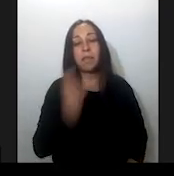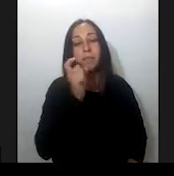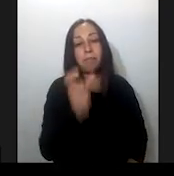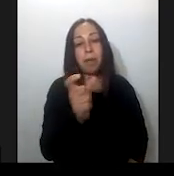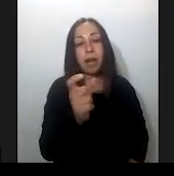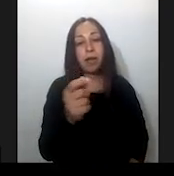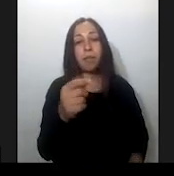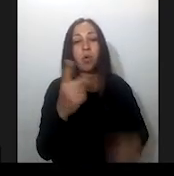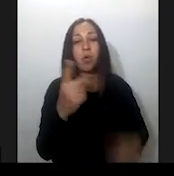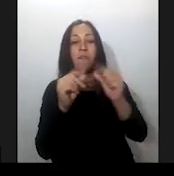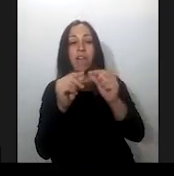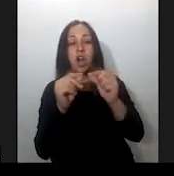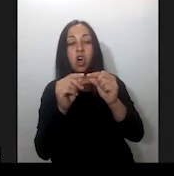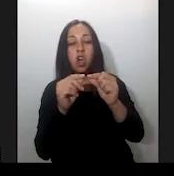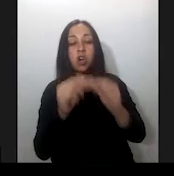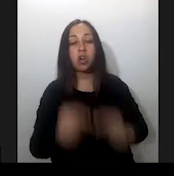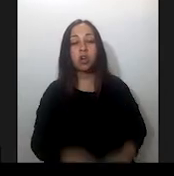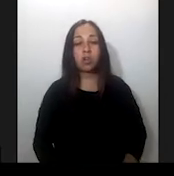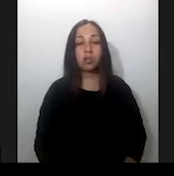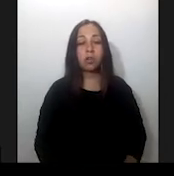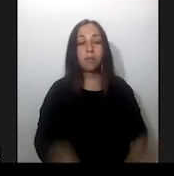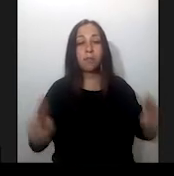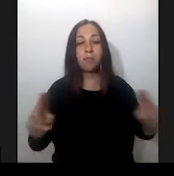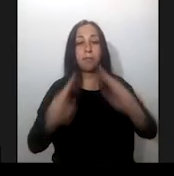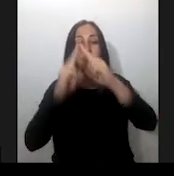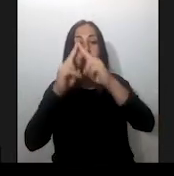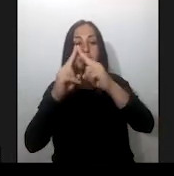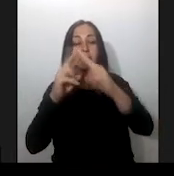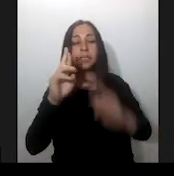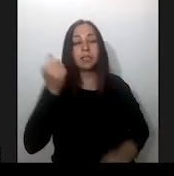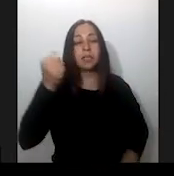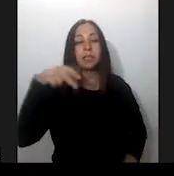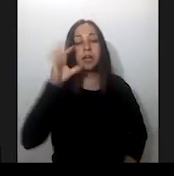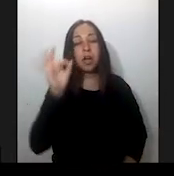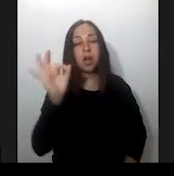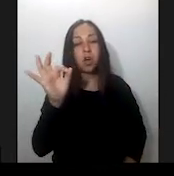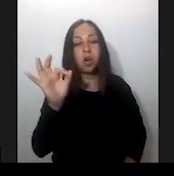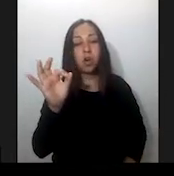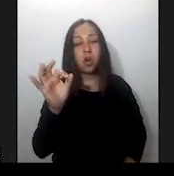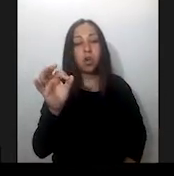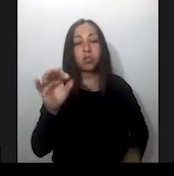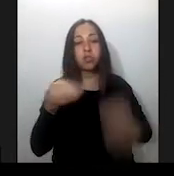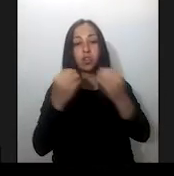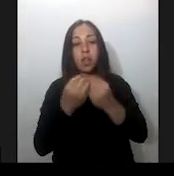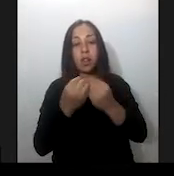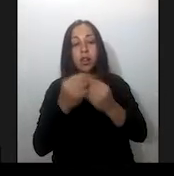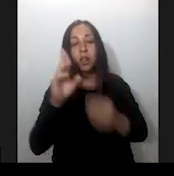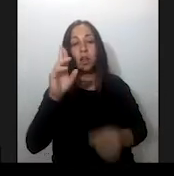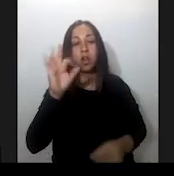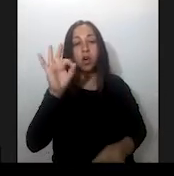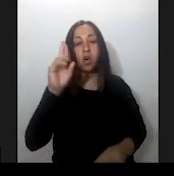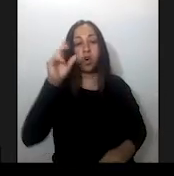puedo buscar un valor fijo. También se podría hacer. París, y el rango de suma habíamos dicho que era total orden.